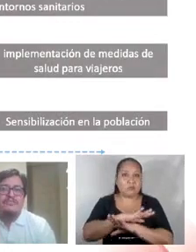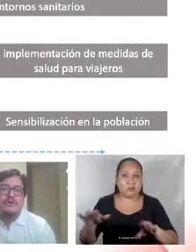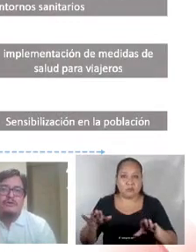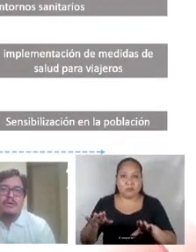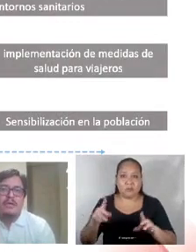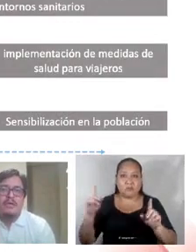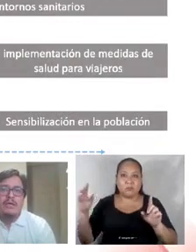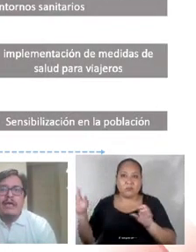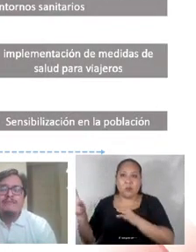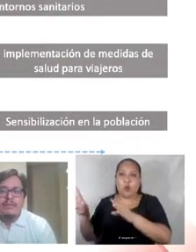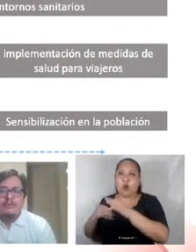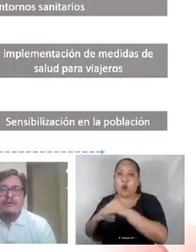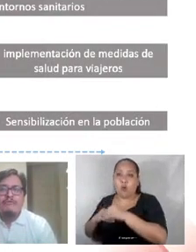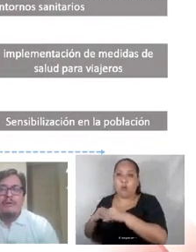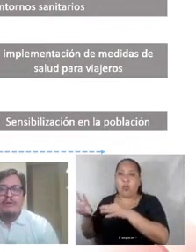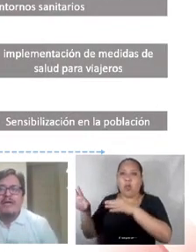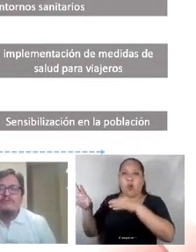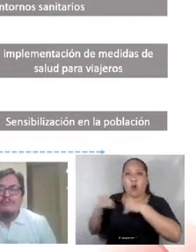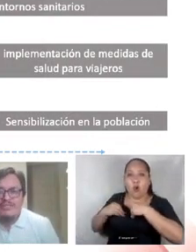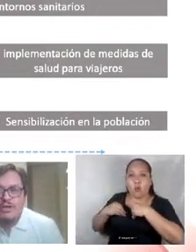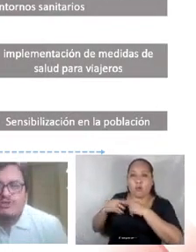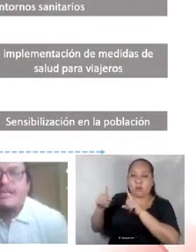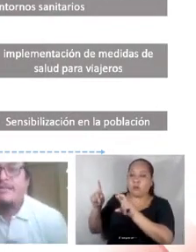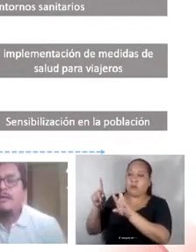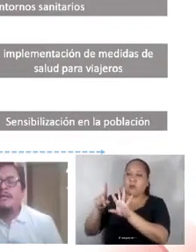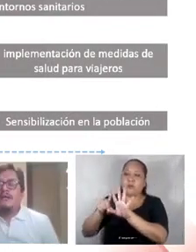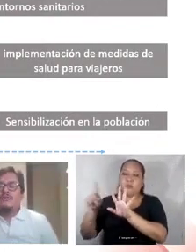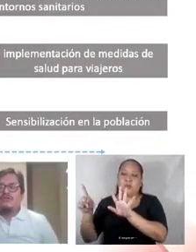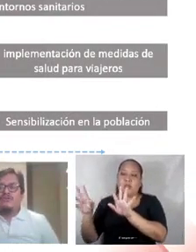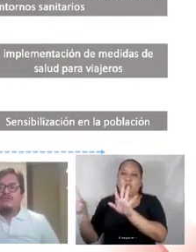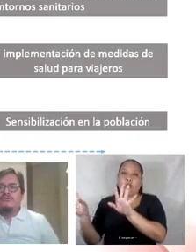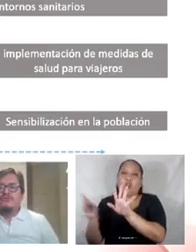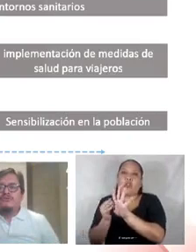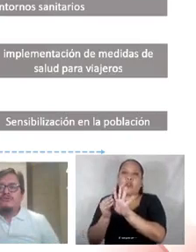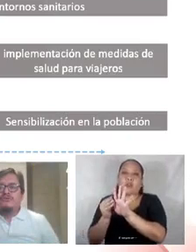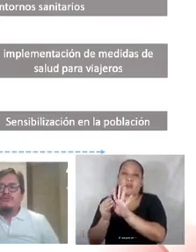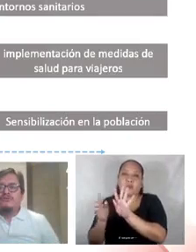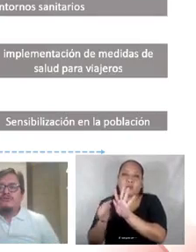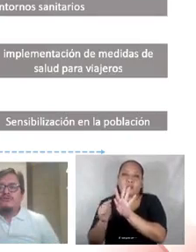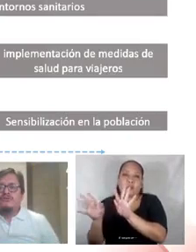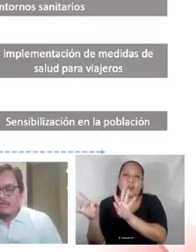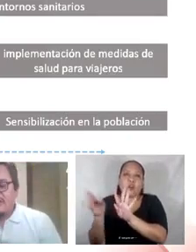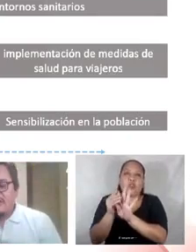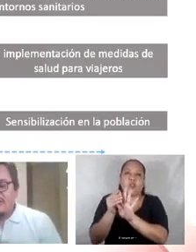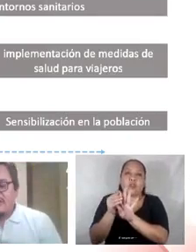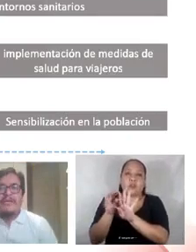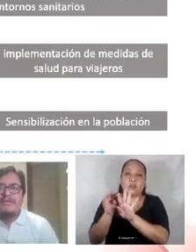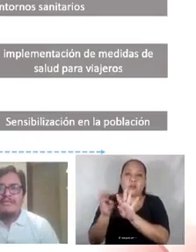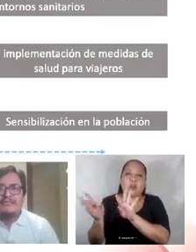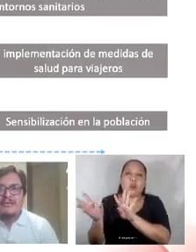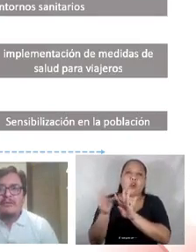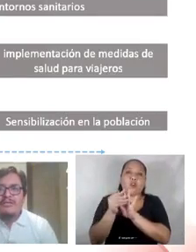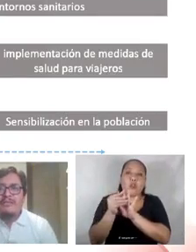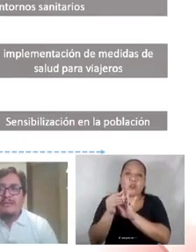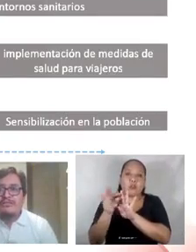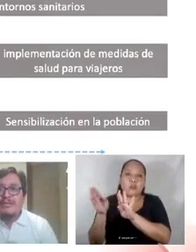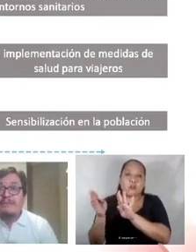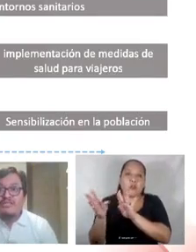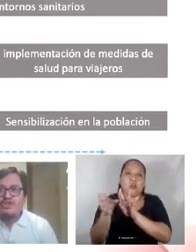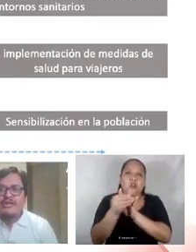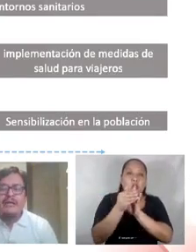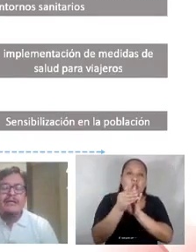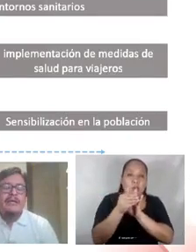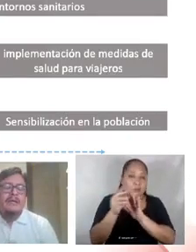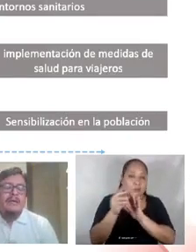de transmisión. En este tipo de enfermedades infecciosas, nosotros los médicos entendemos que las epidemias